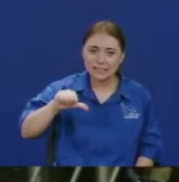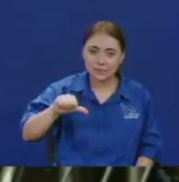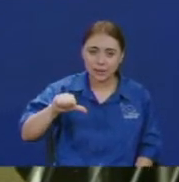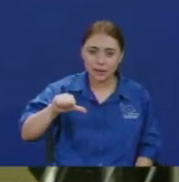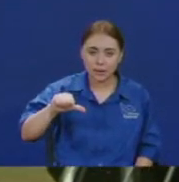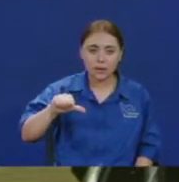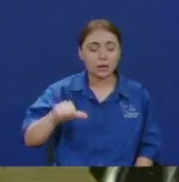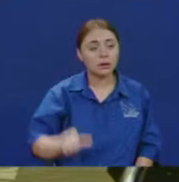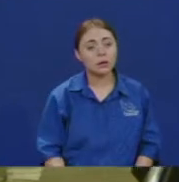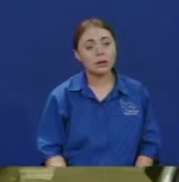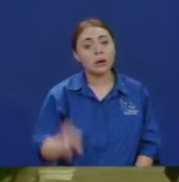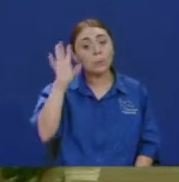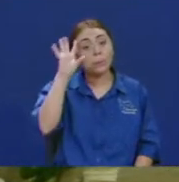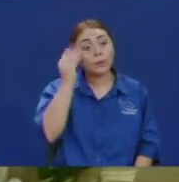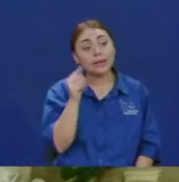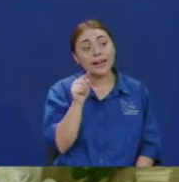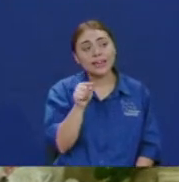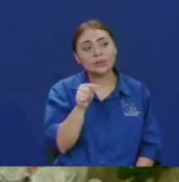porque eso es levadura.